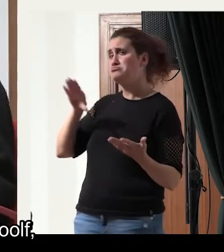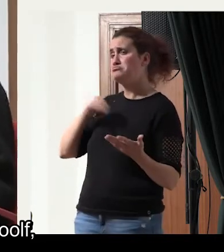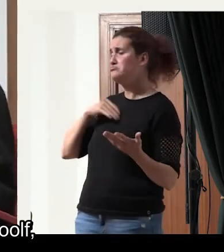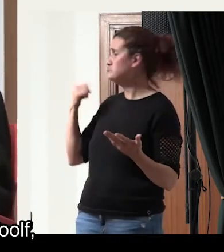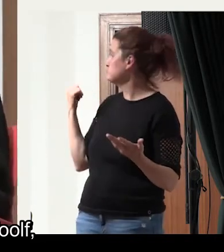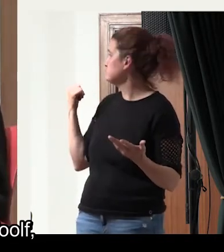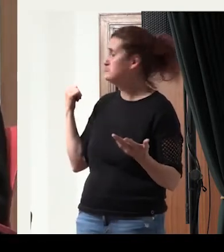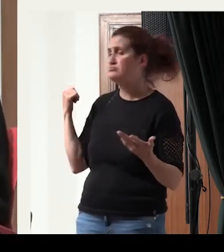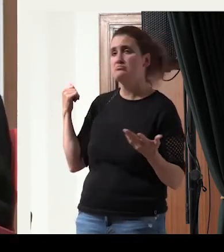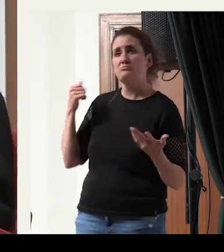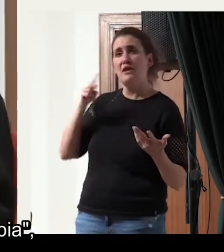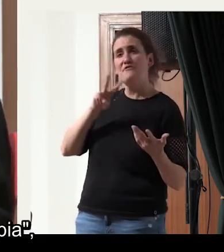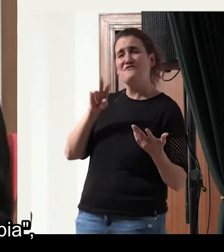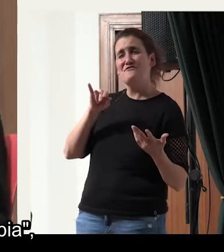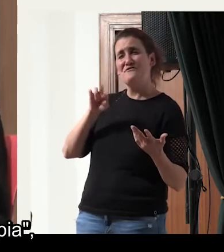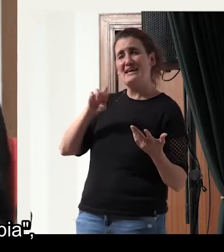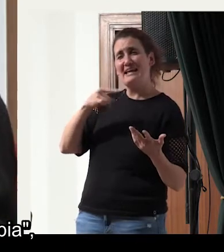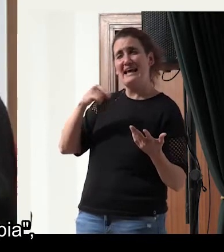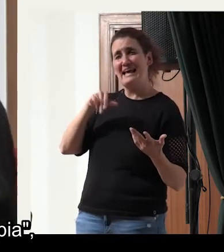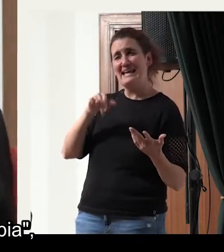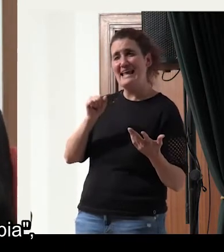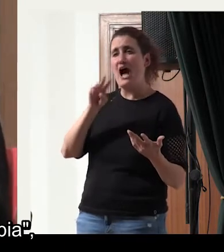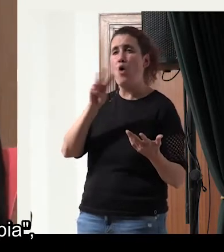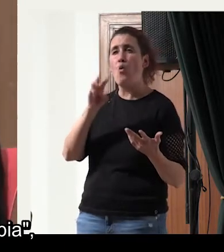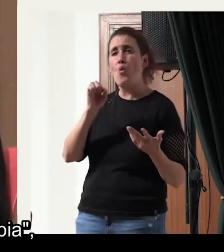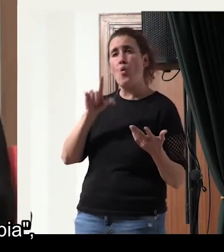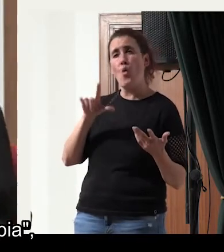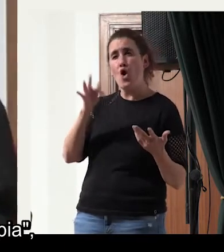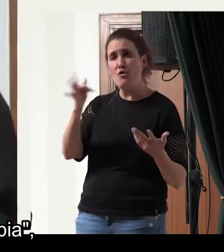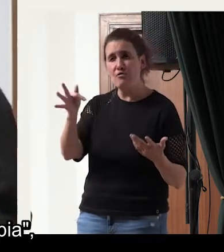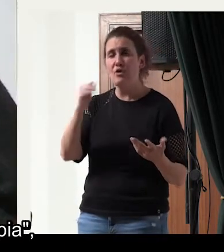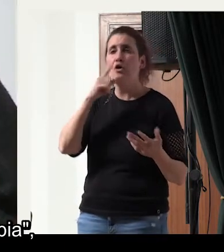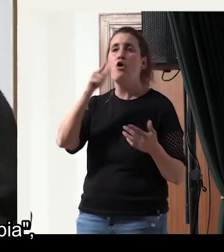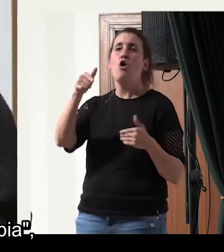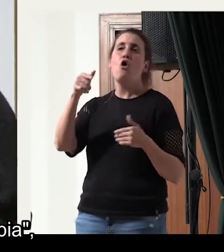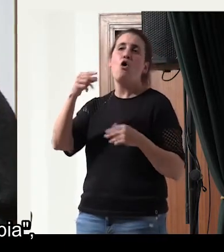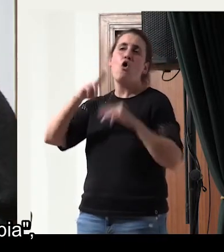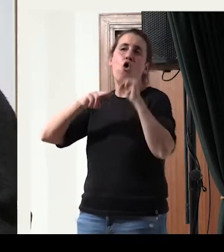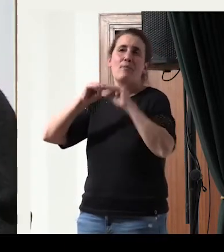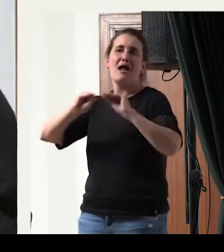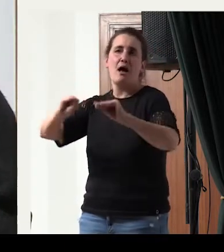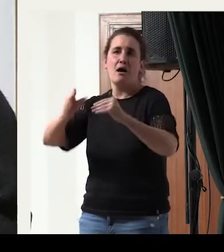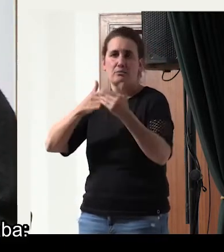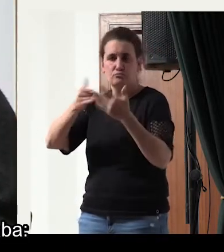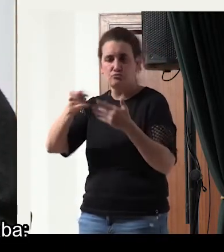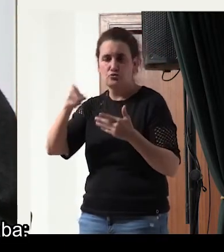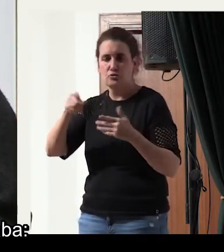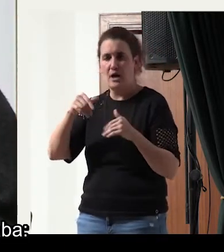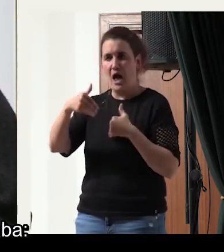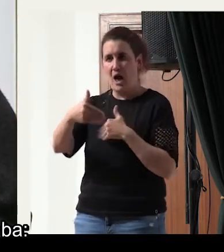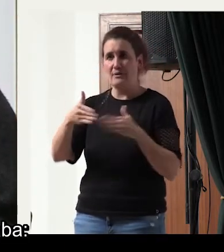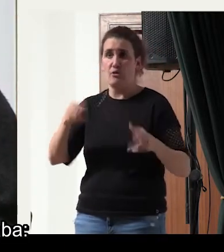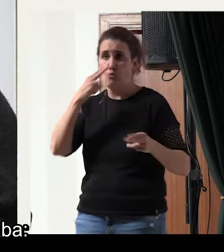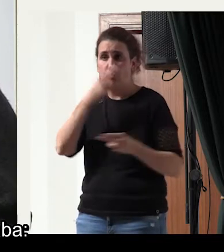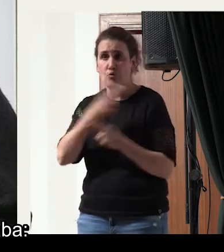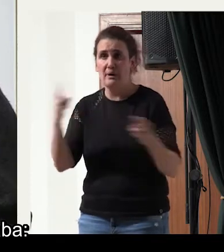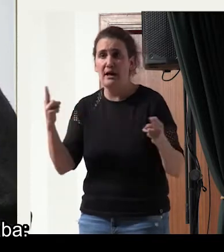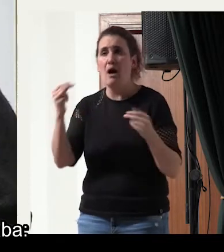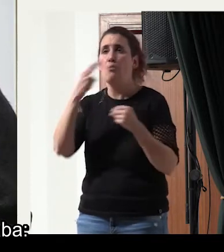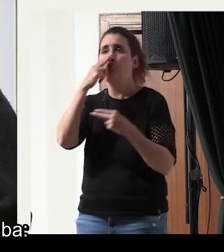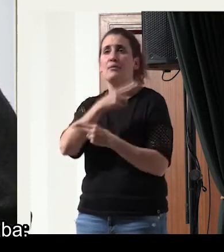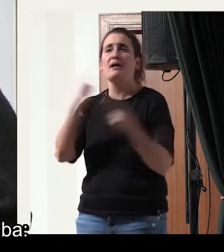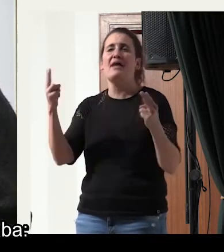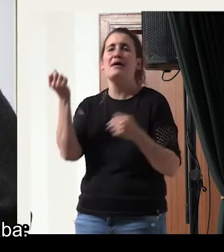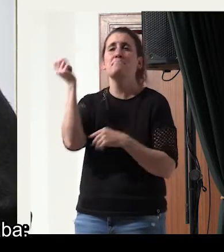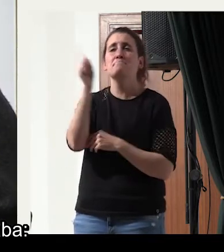de Virginia Woolf, de su obra Una habitación pública, una habitación propia, publicada en 1928, que